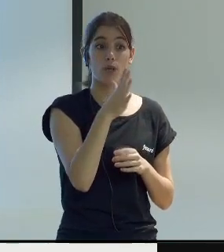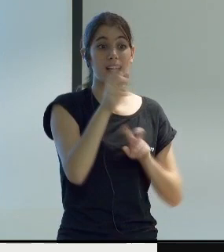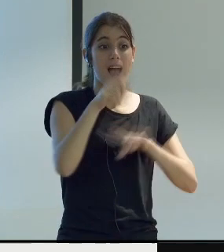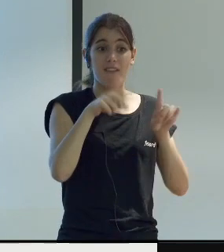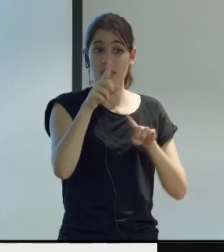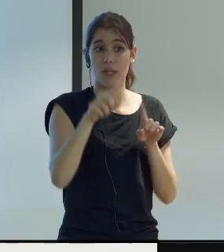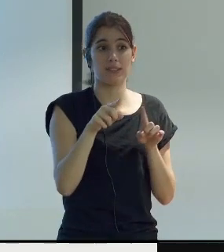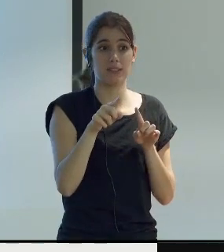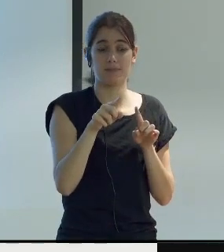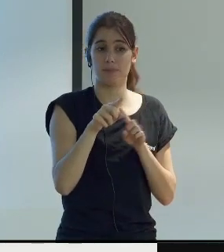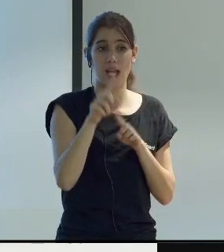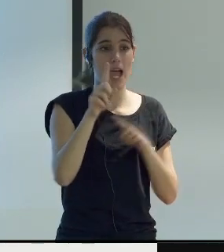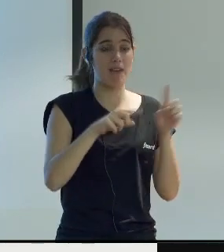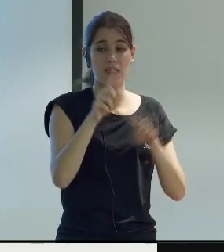utilizan